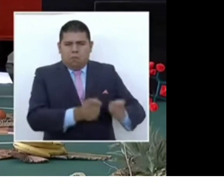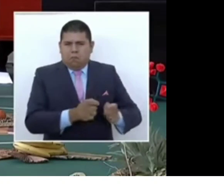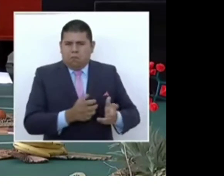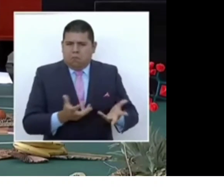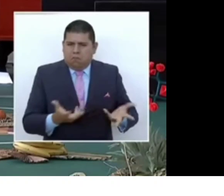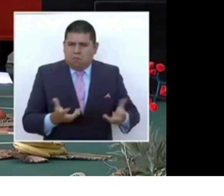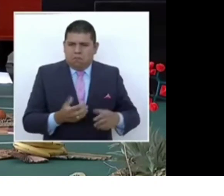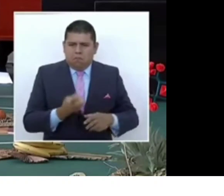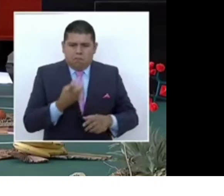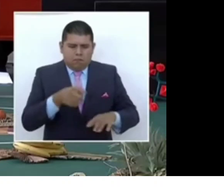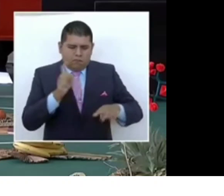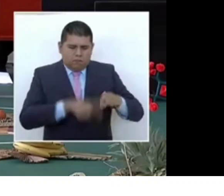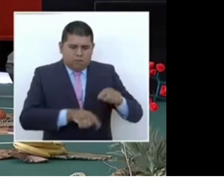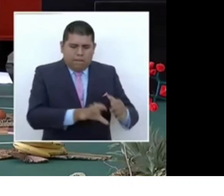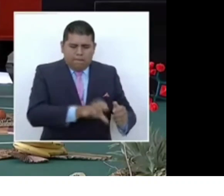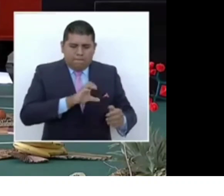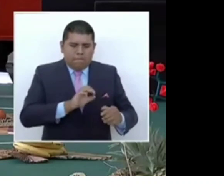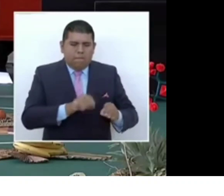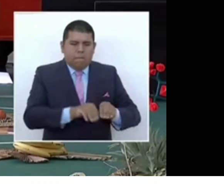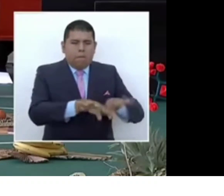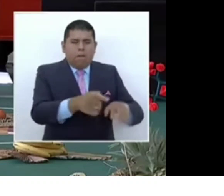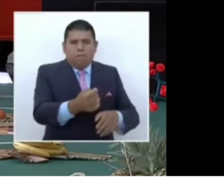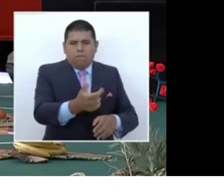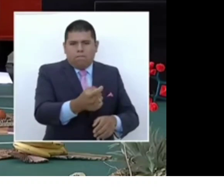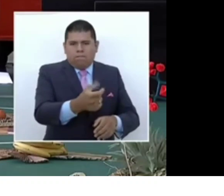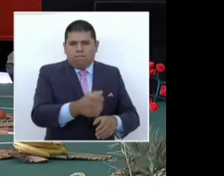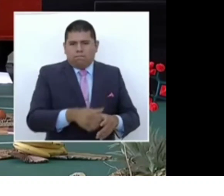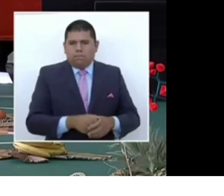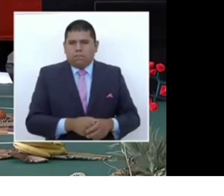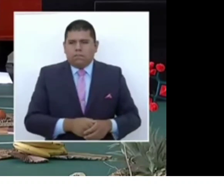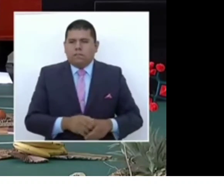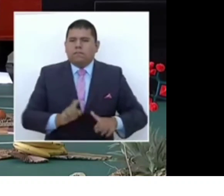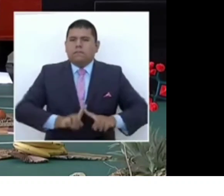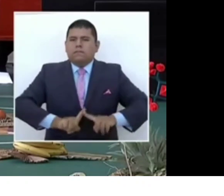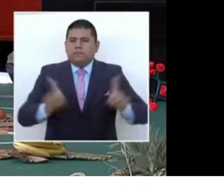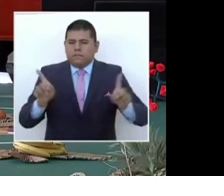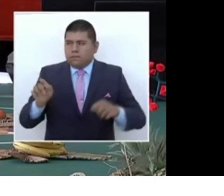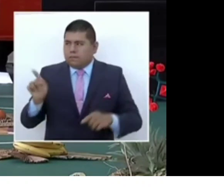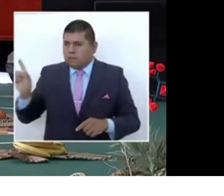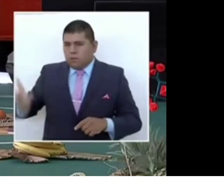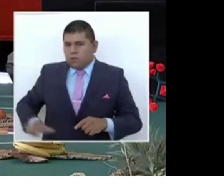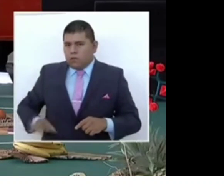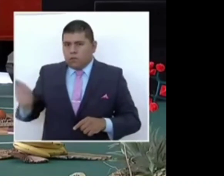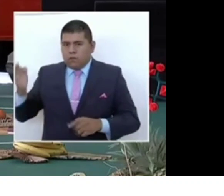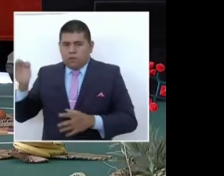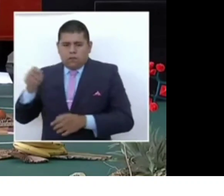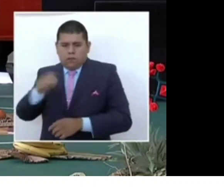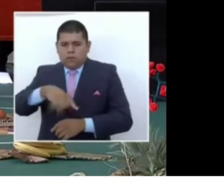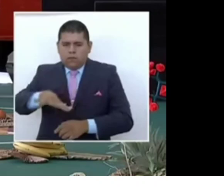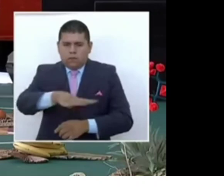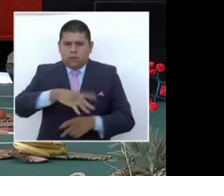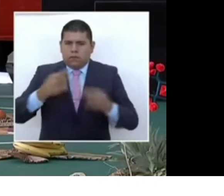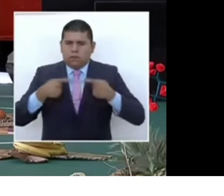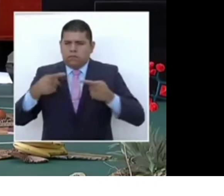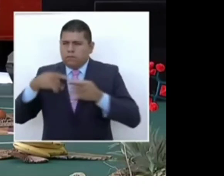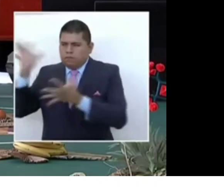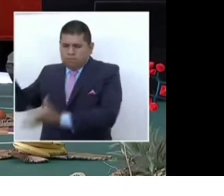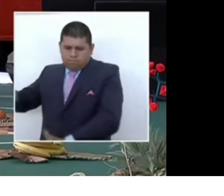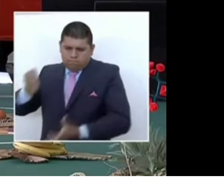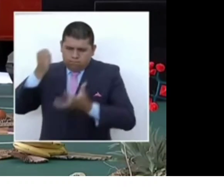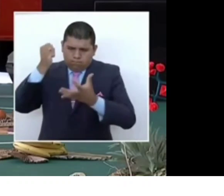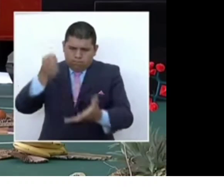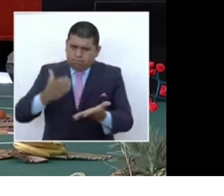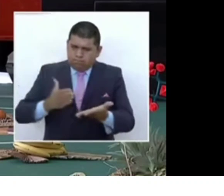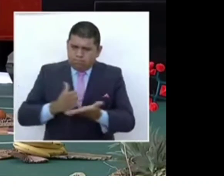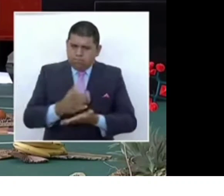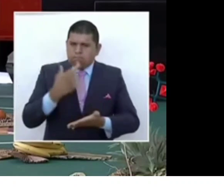Por eso van a seguir llegando los apoyos de manera directa y se van